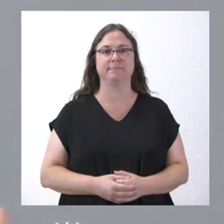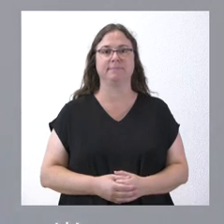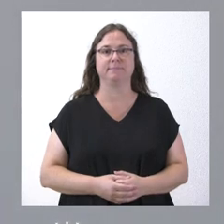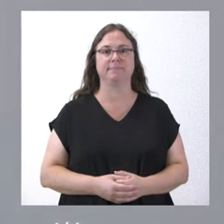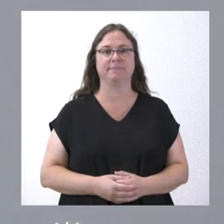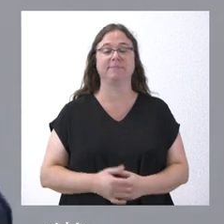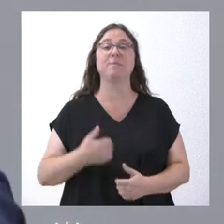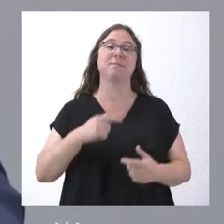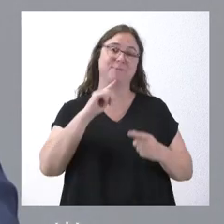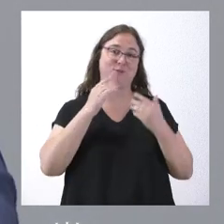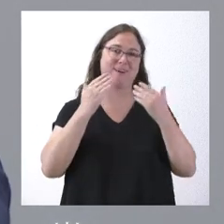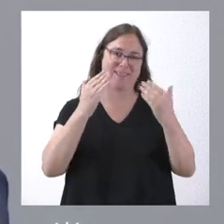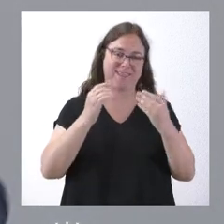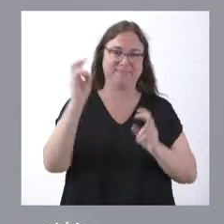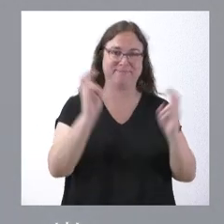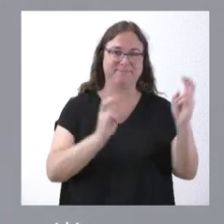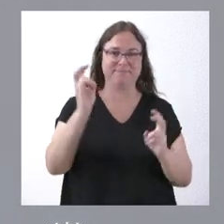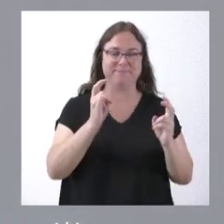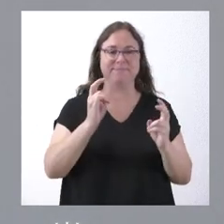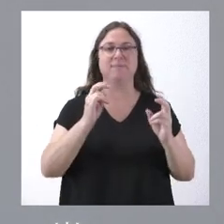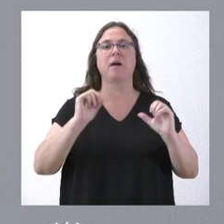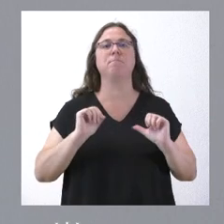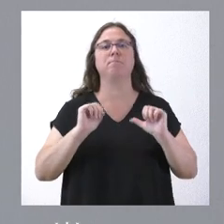Les damos las gracias por su presencia y procedemos a